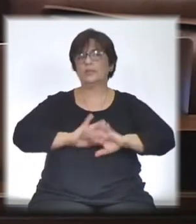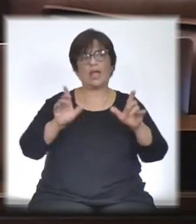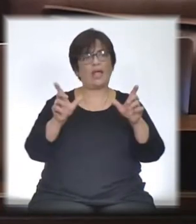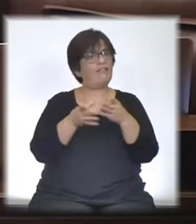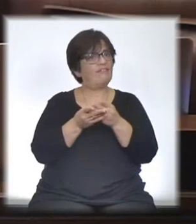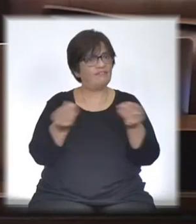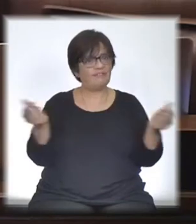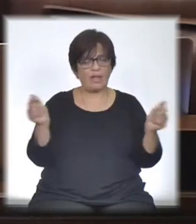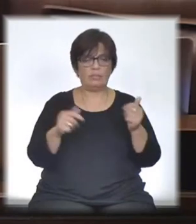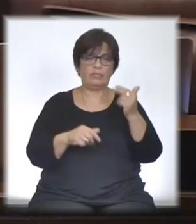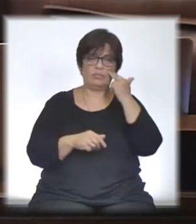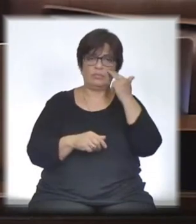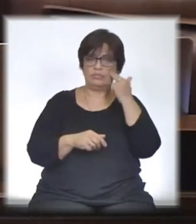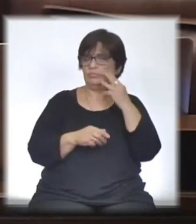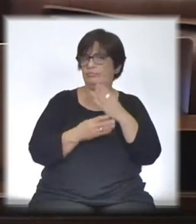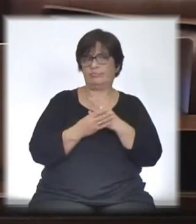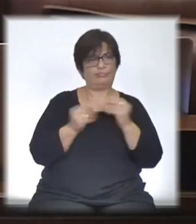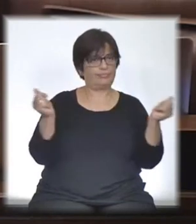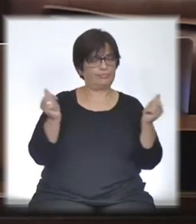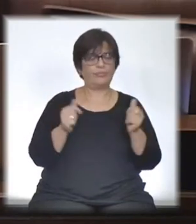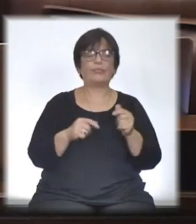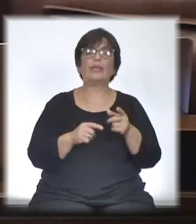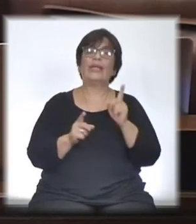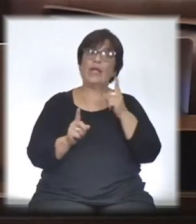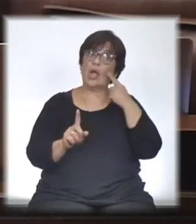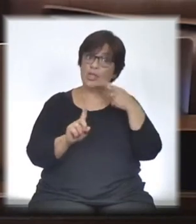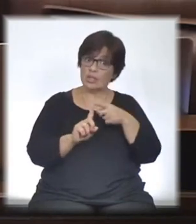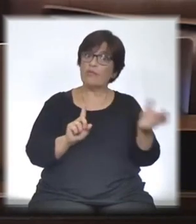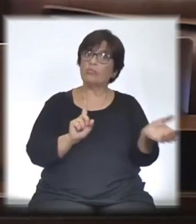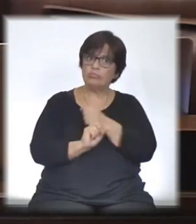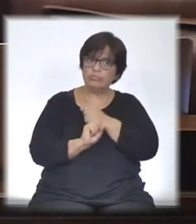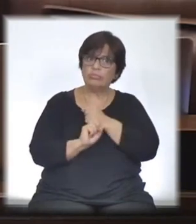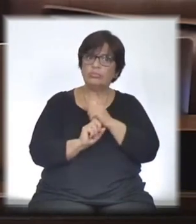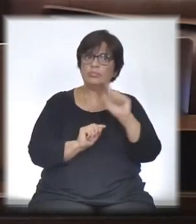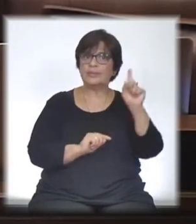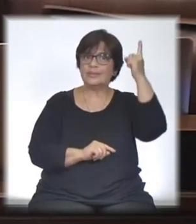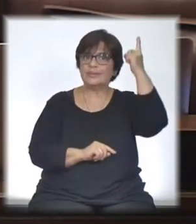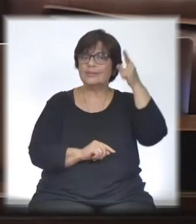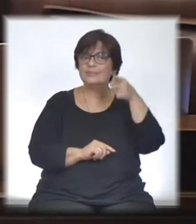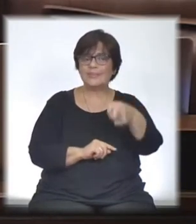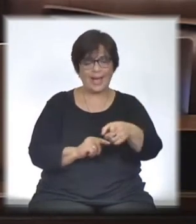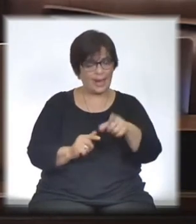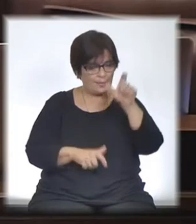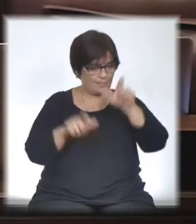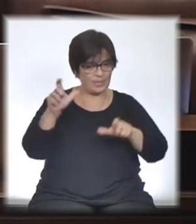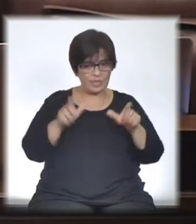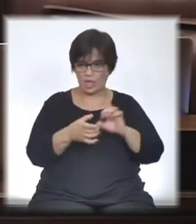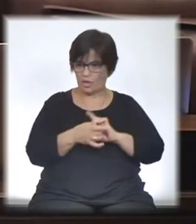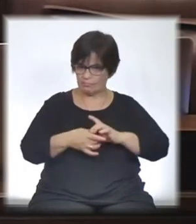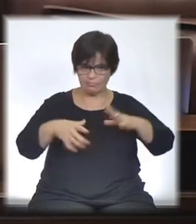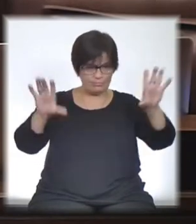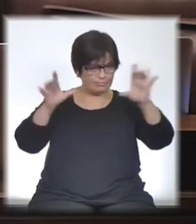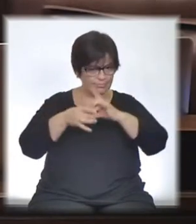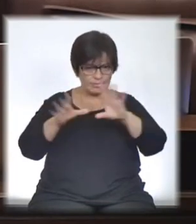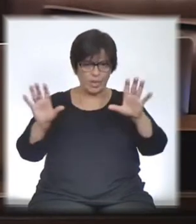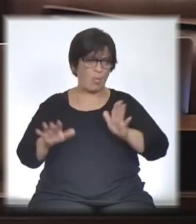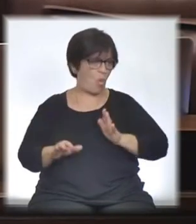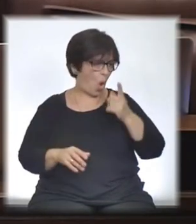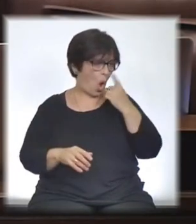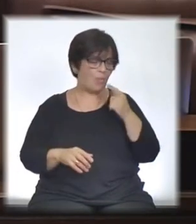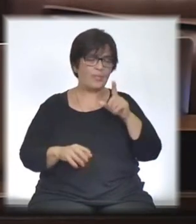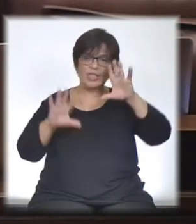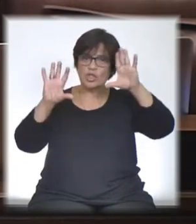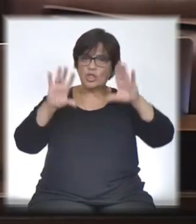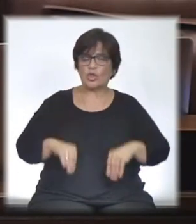las diferencias y lograr el objetivo central, que era la liberación de todas y todos los